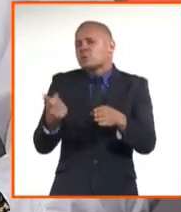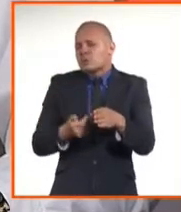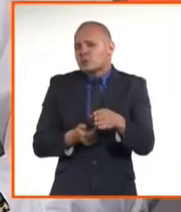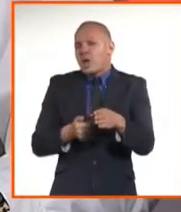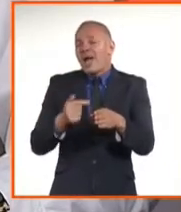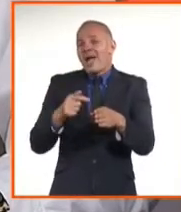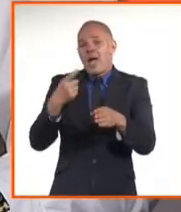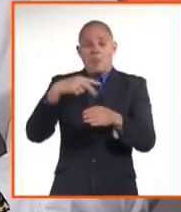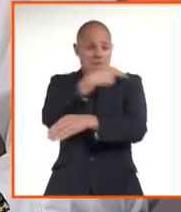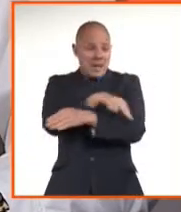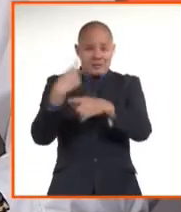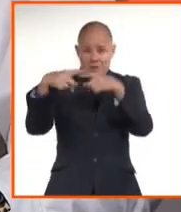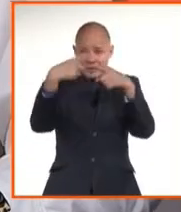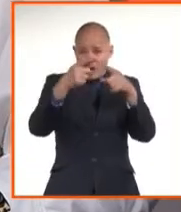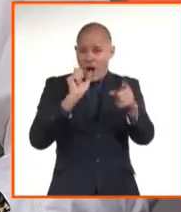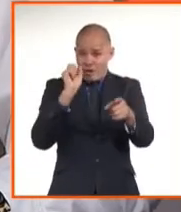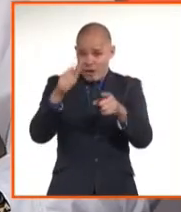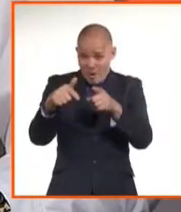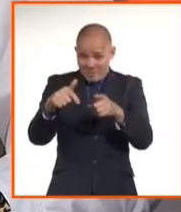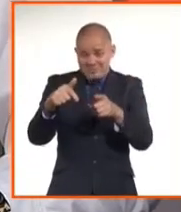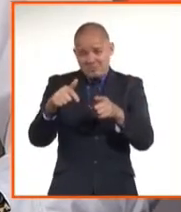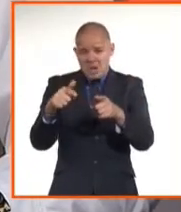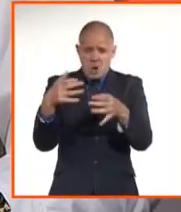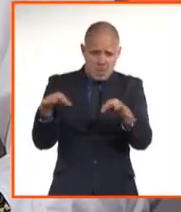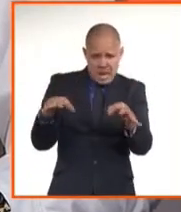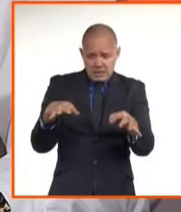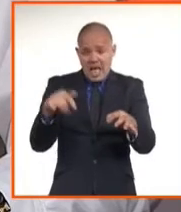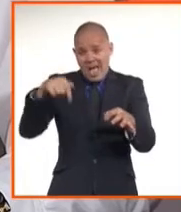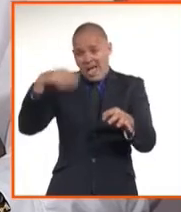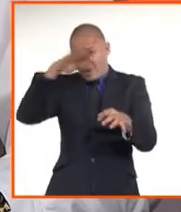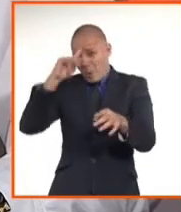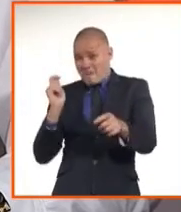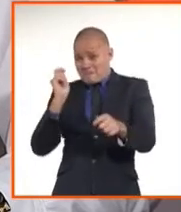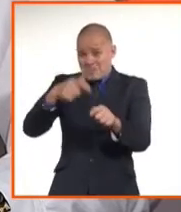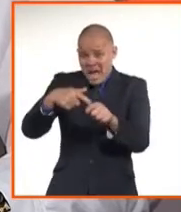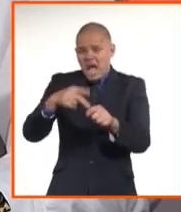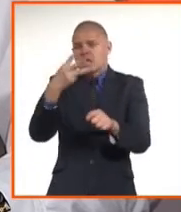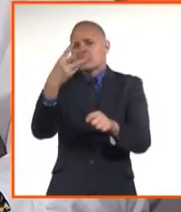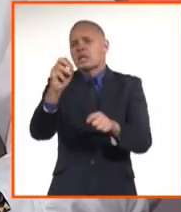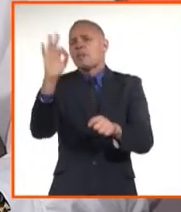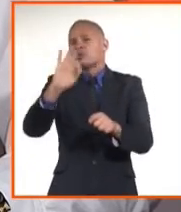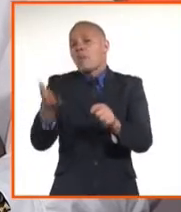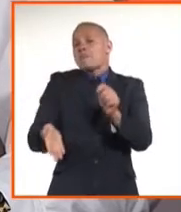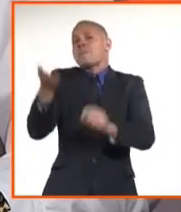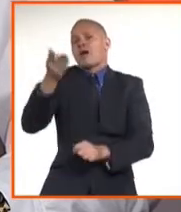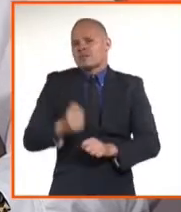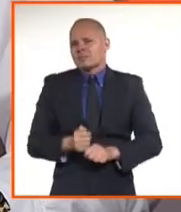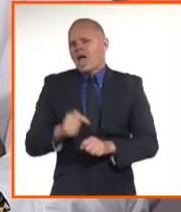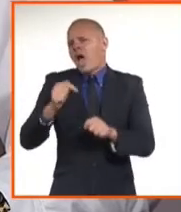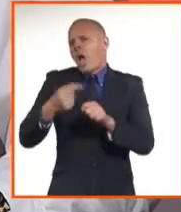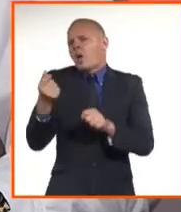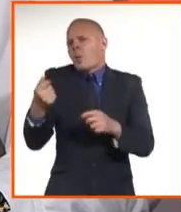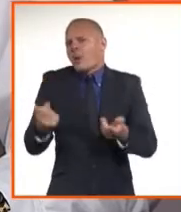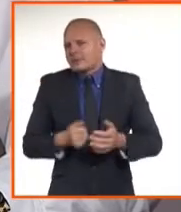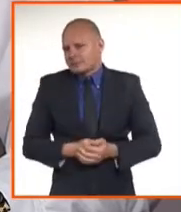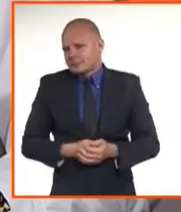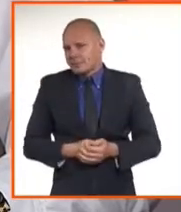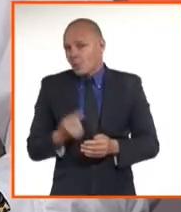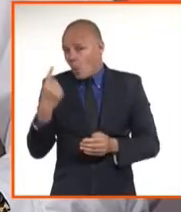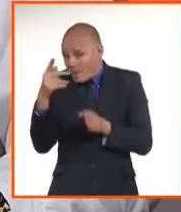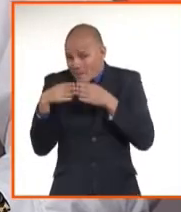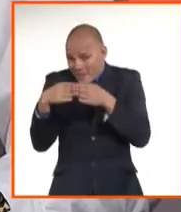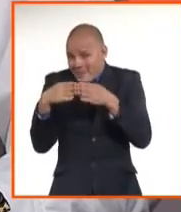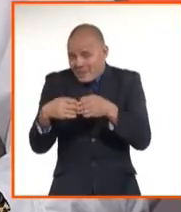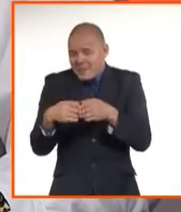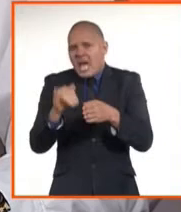que, por ejemplo, los últimos embarques que hemos podido adquirir están alrededor de los 64, 67 millones